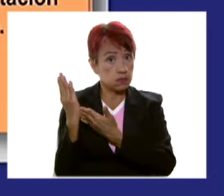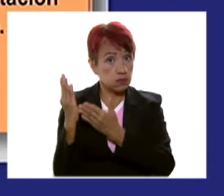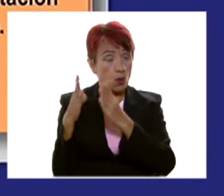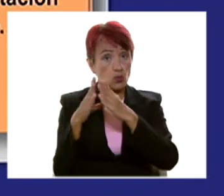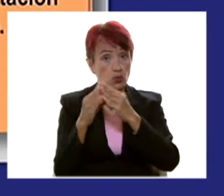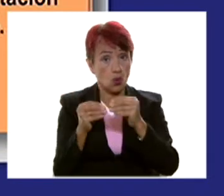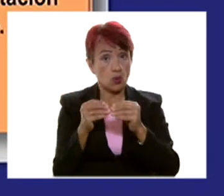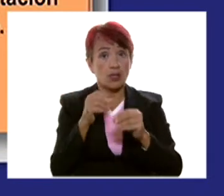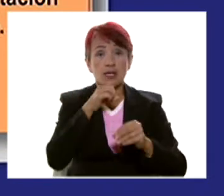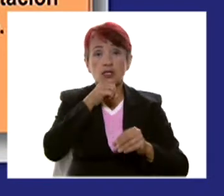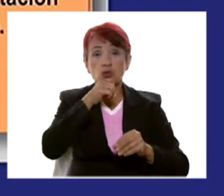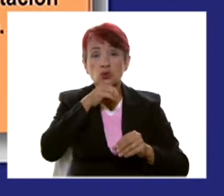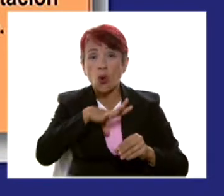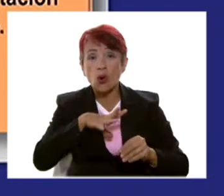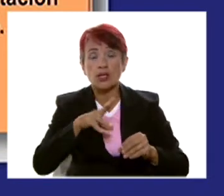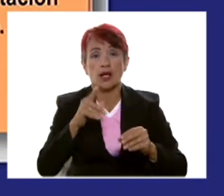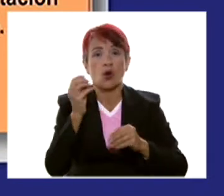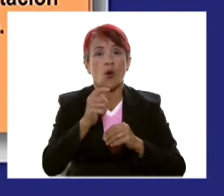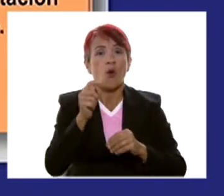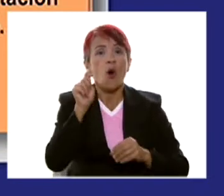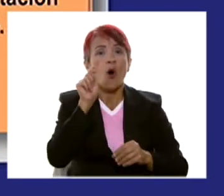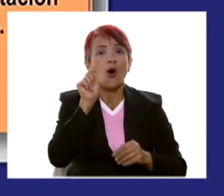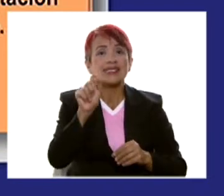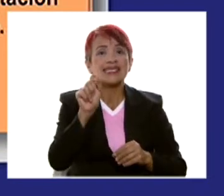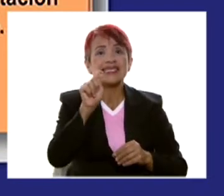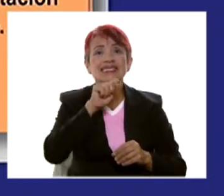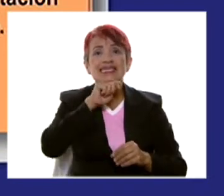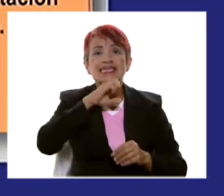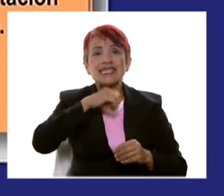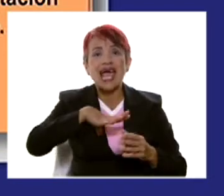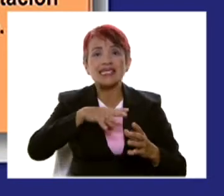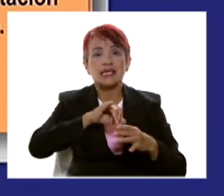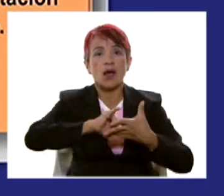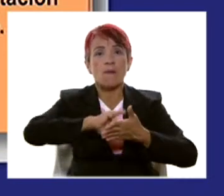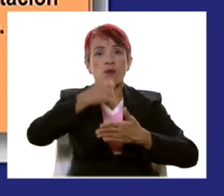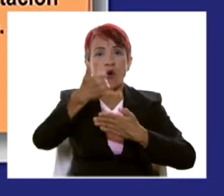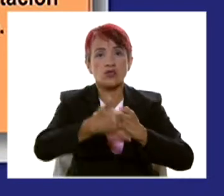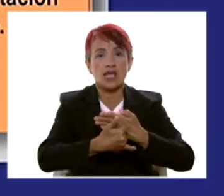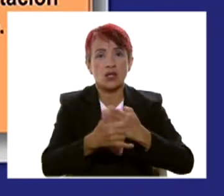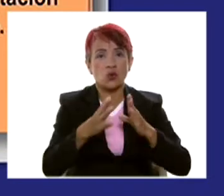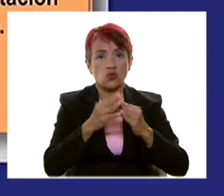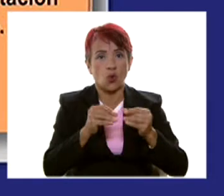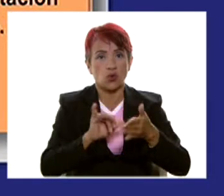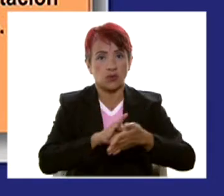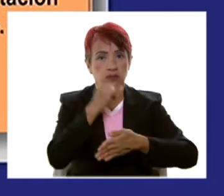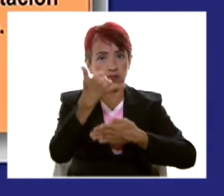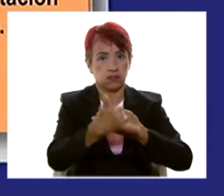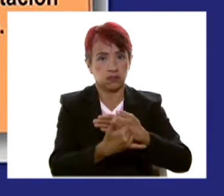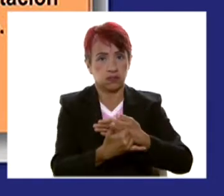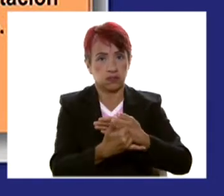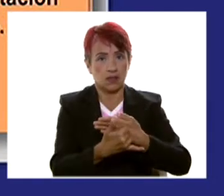argumentación, pero en cuanto a tesis, el cuerpo de la argumentación y la conclusión son como los pasos a realizar una argumentación como